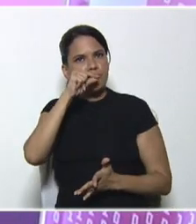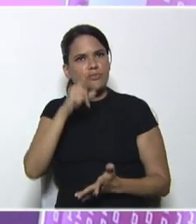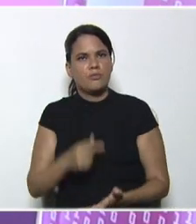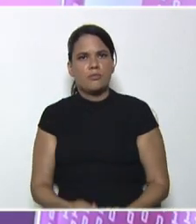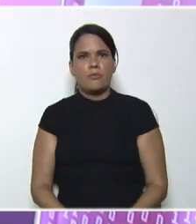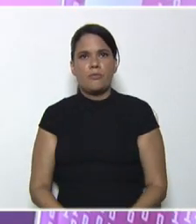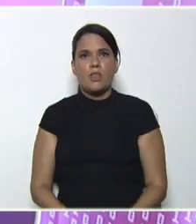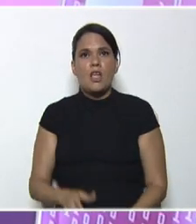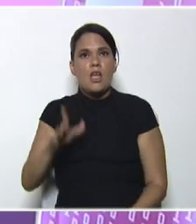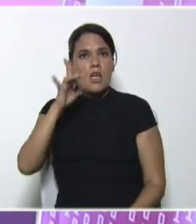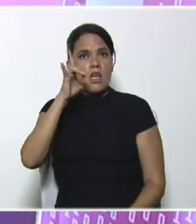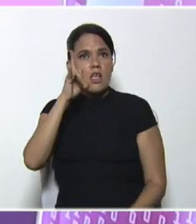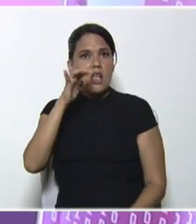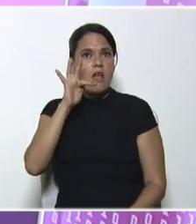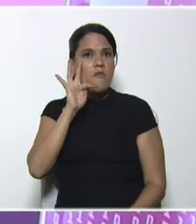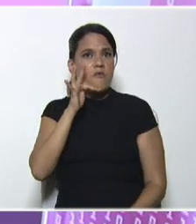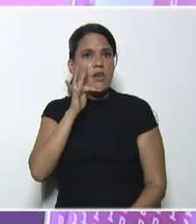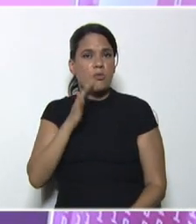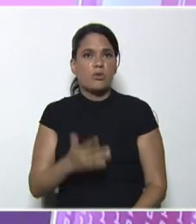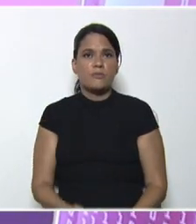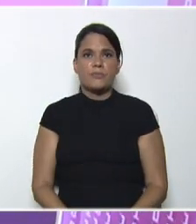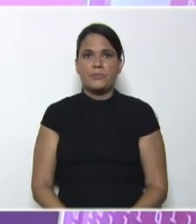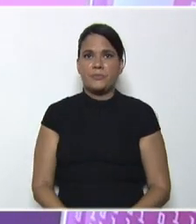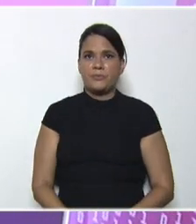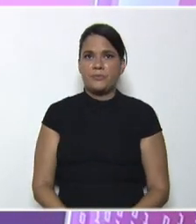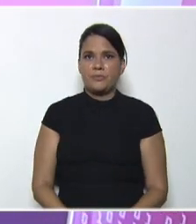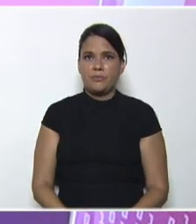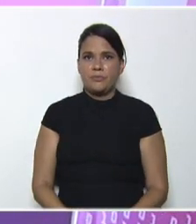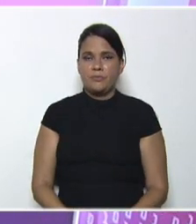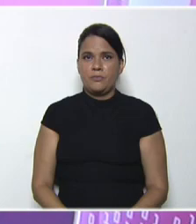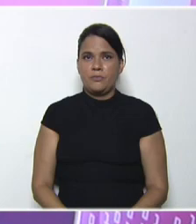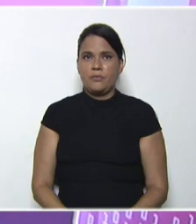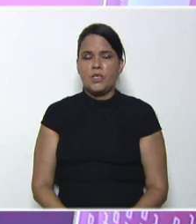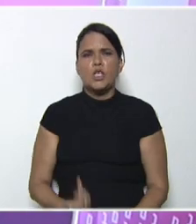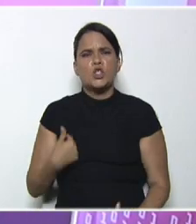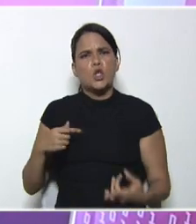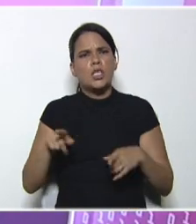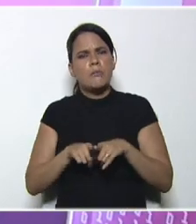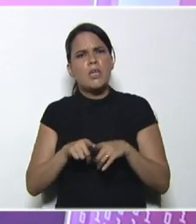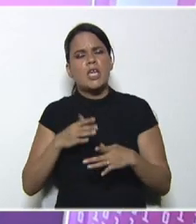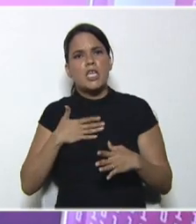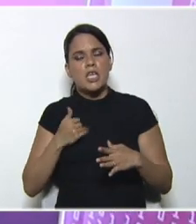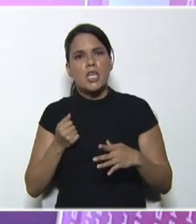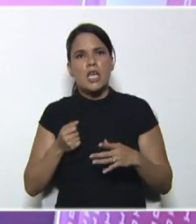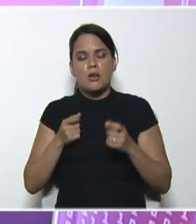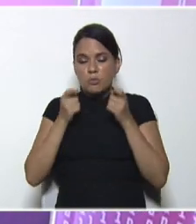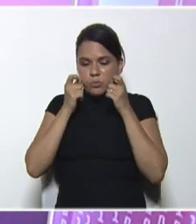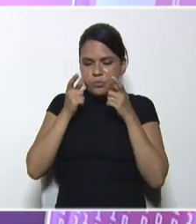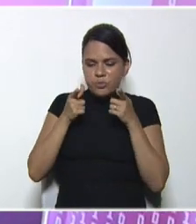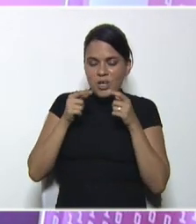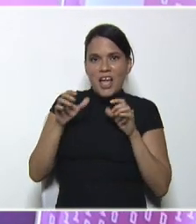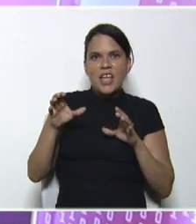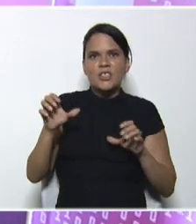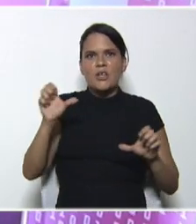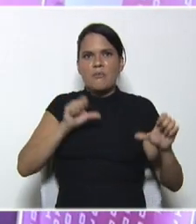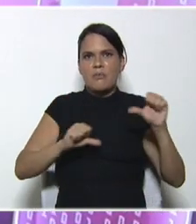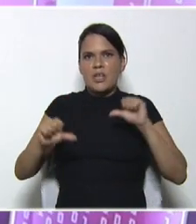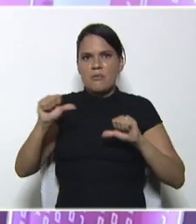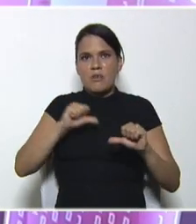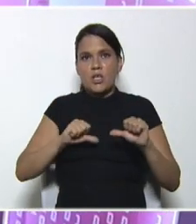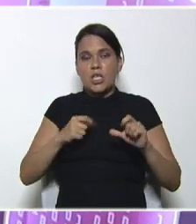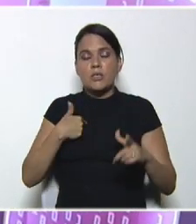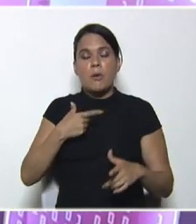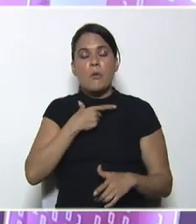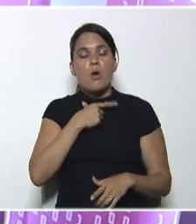@familiaescuela1, y en Instagram y Facebook, @Cada Familia Una Escuela. Yo también quiero descubrir esos experimentos, así que me pueden mencionar en